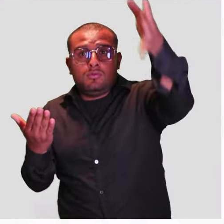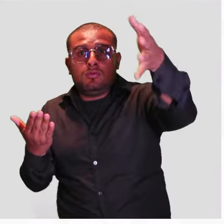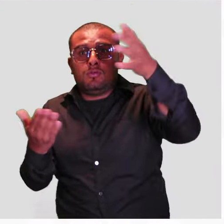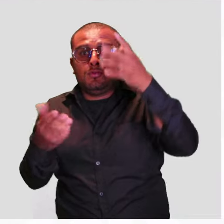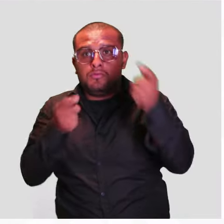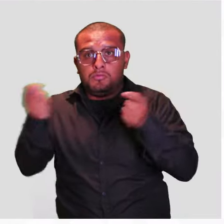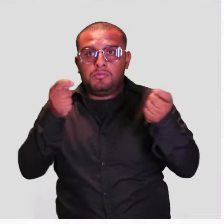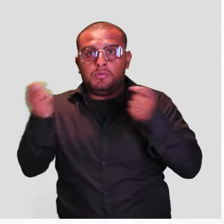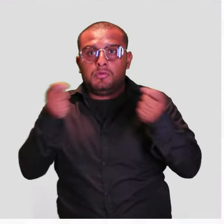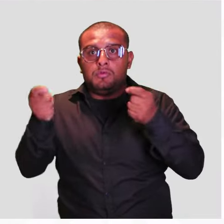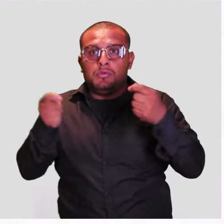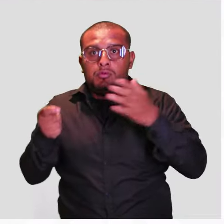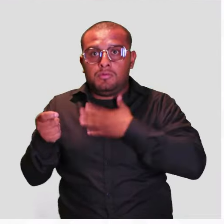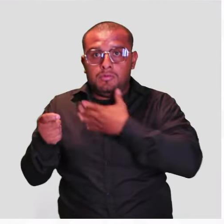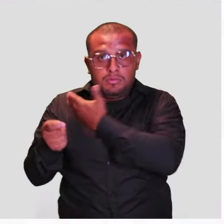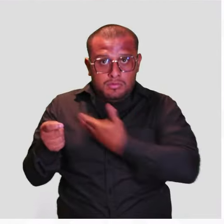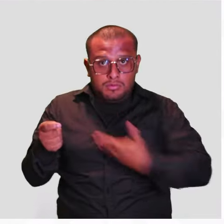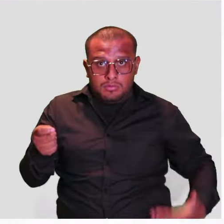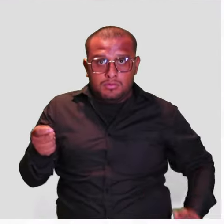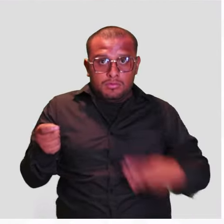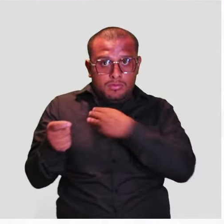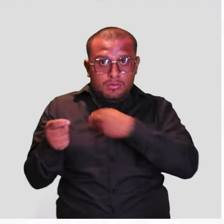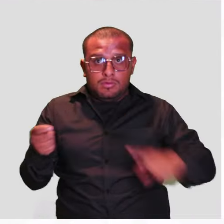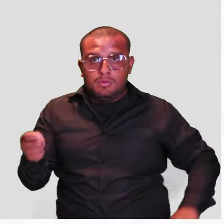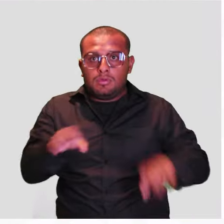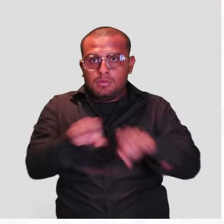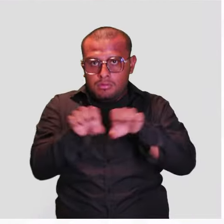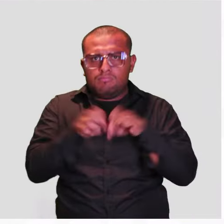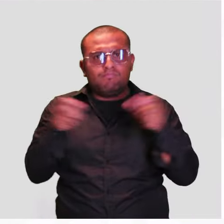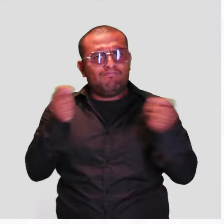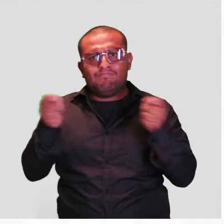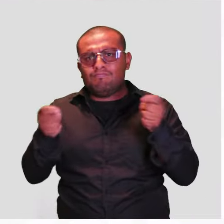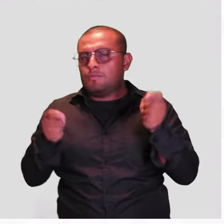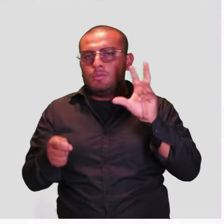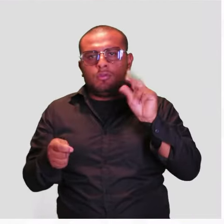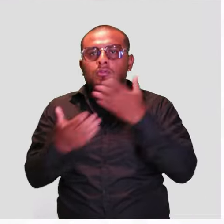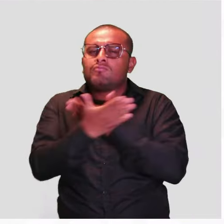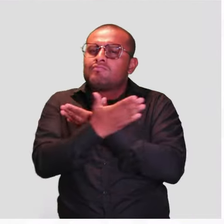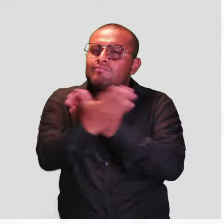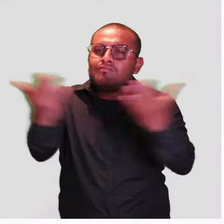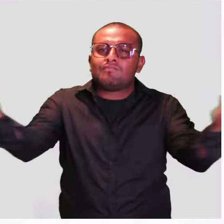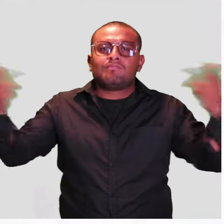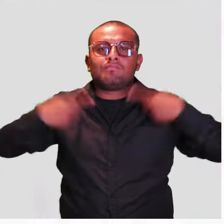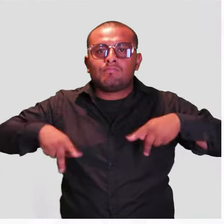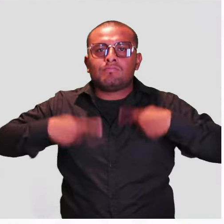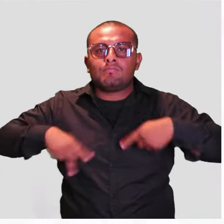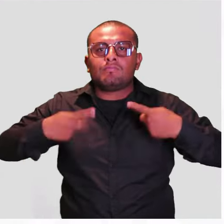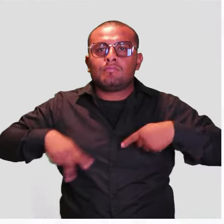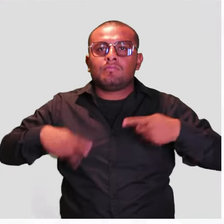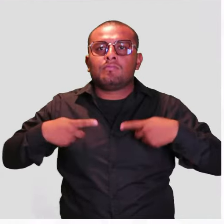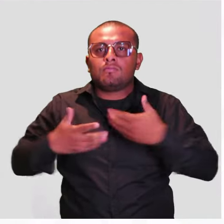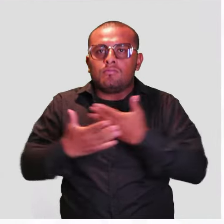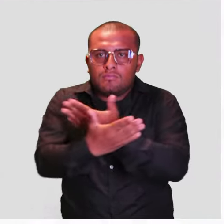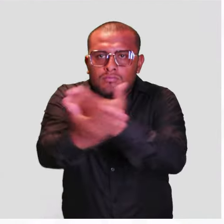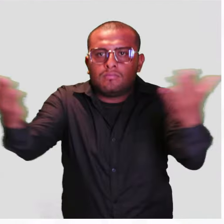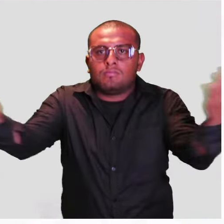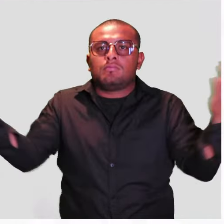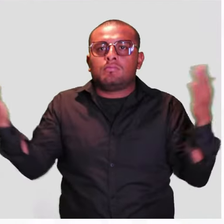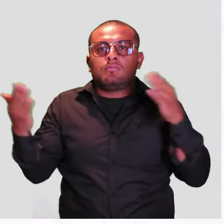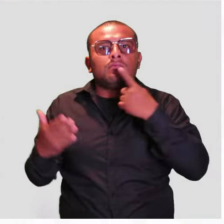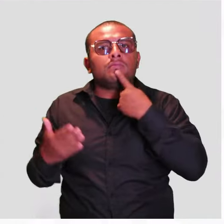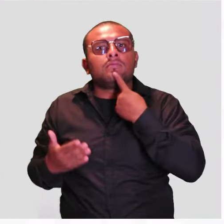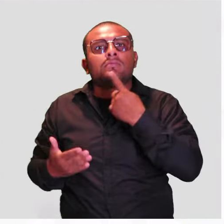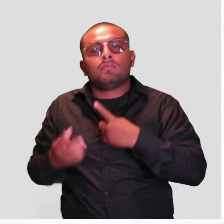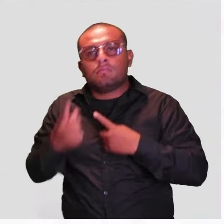el presidente municipal y su equipo, va a gobernar la población. El pueblo es el que nos va a decir qué es lo